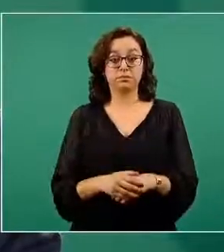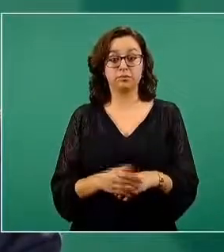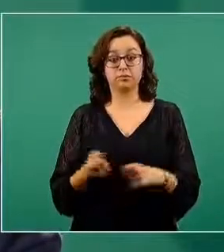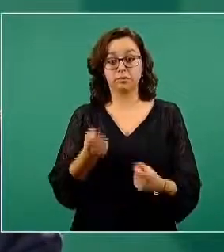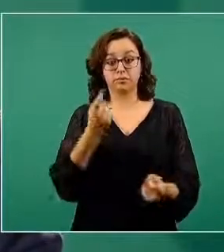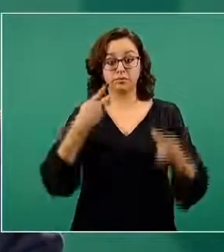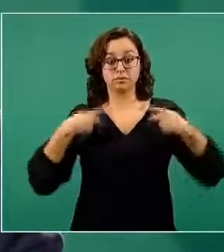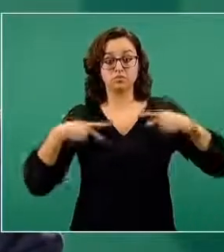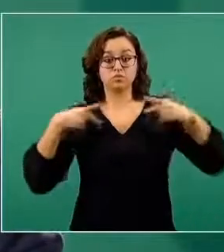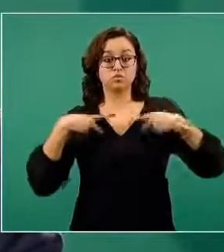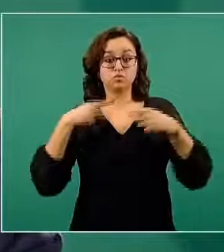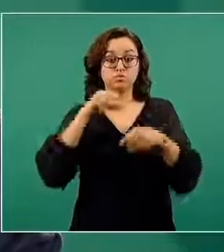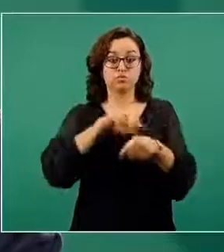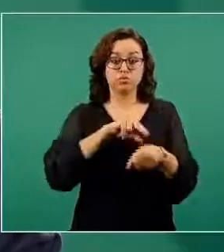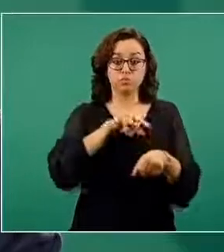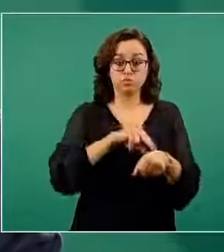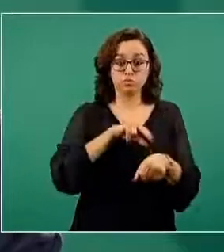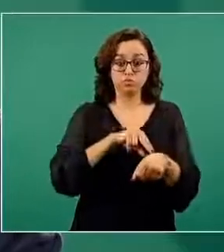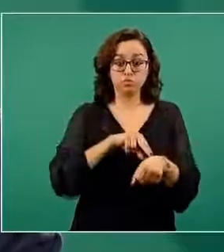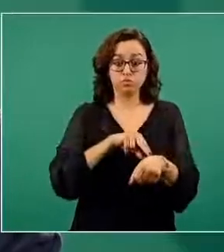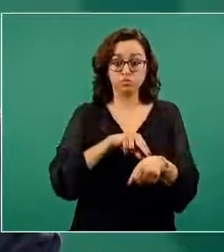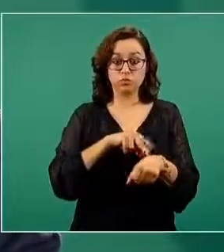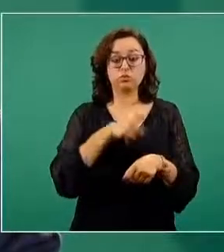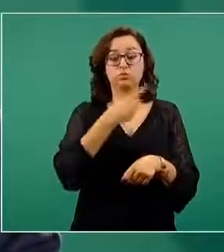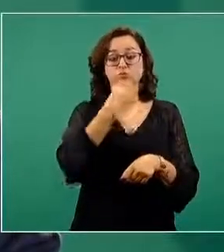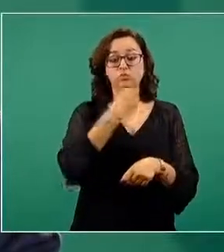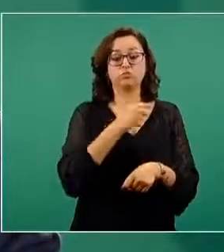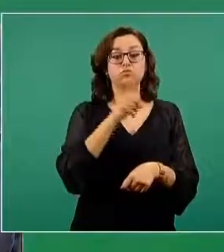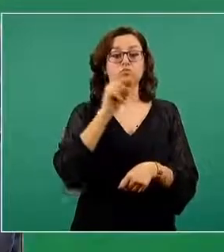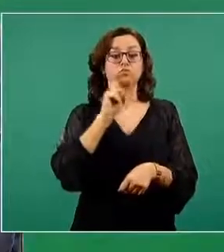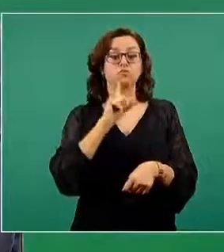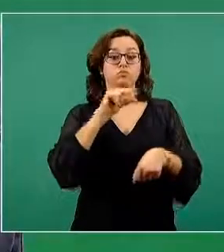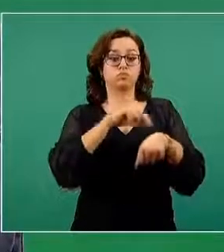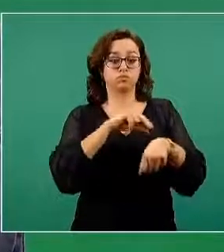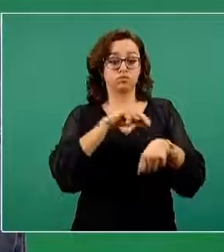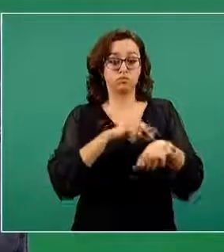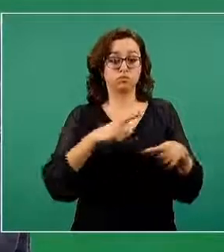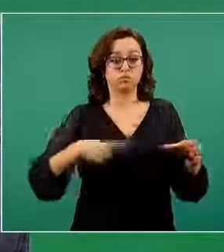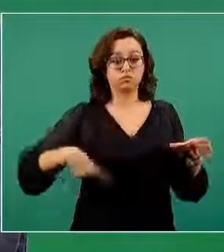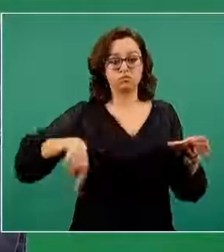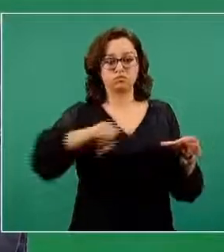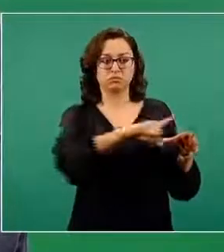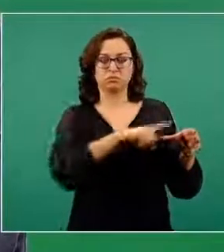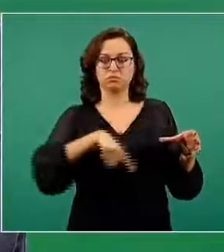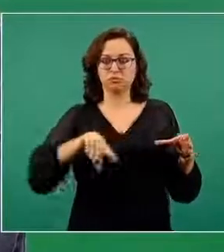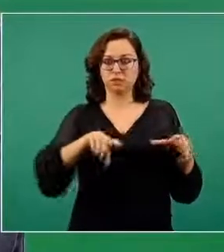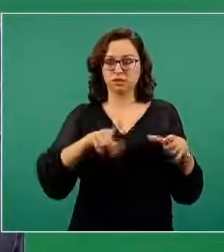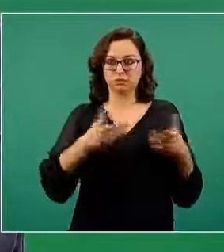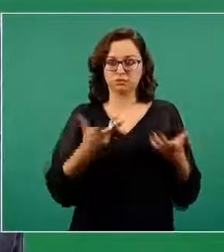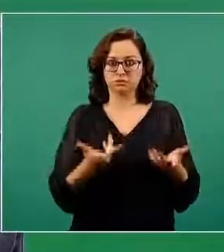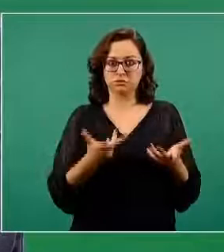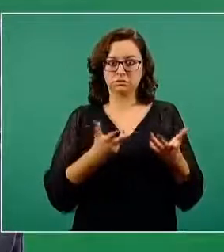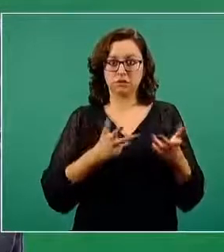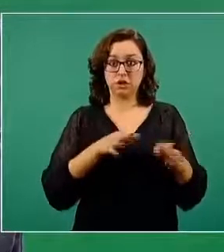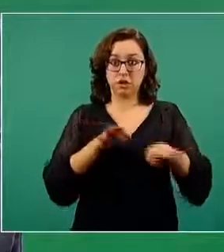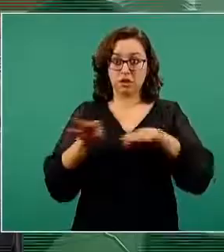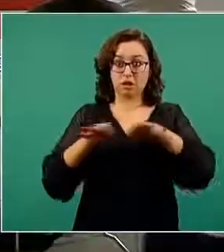salud, sobre todo en el sector de médicas y médicos, que dejaron de ir a trabajar a